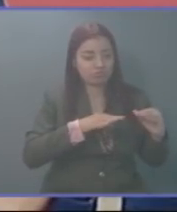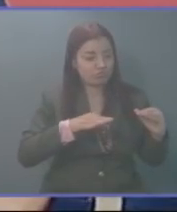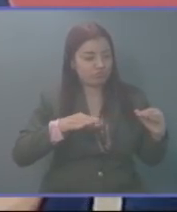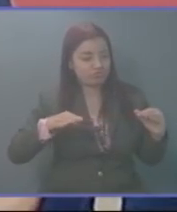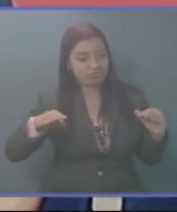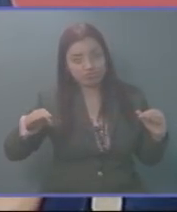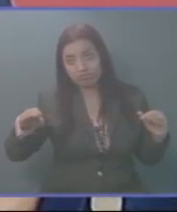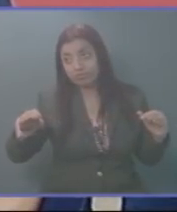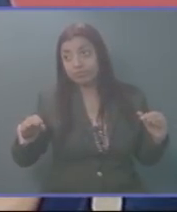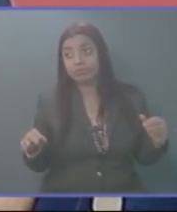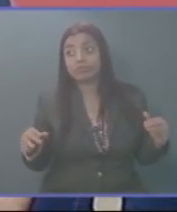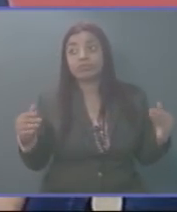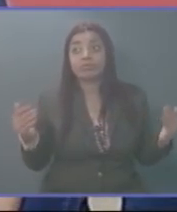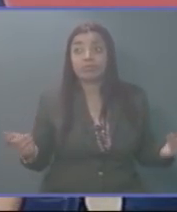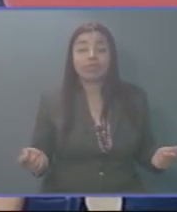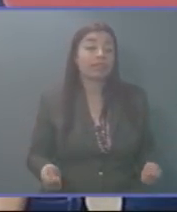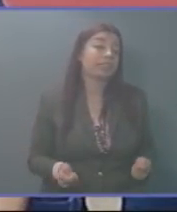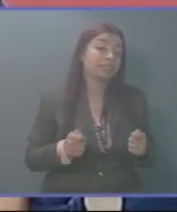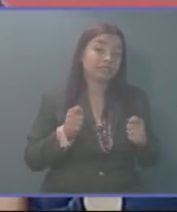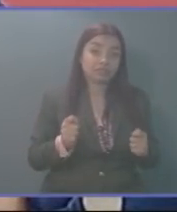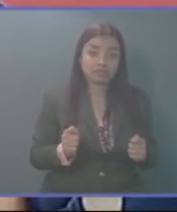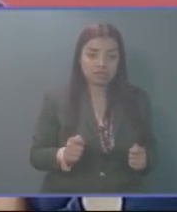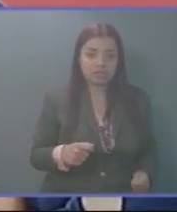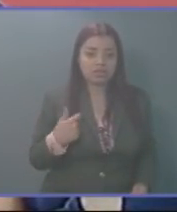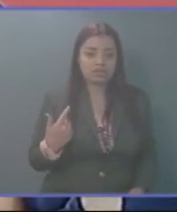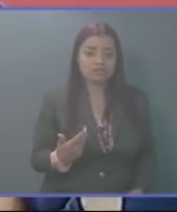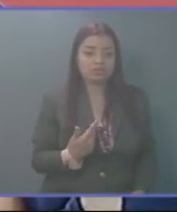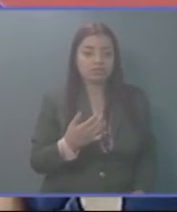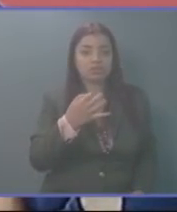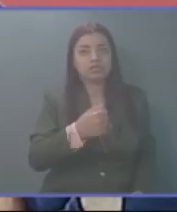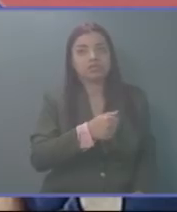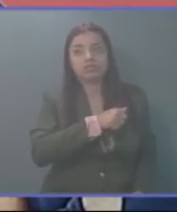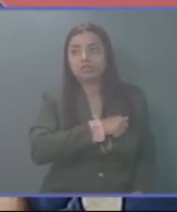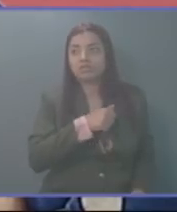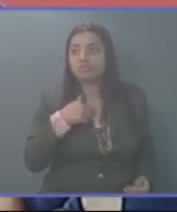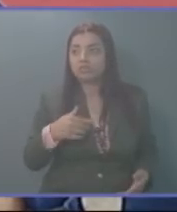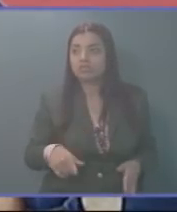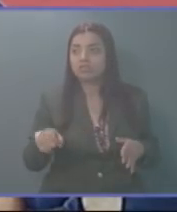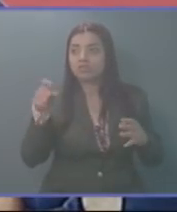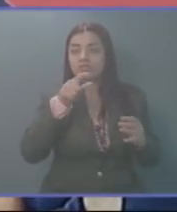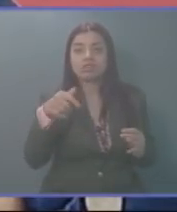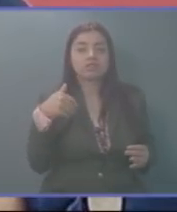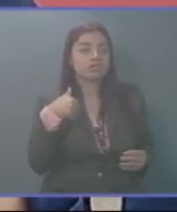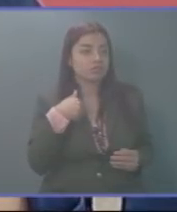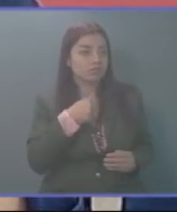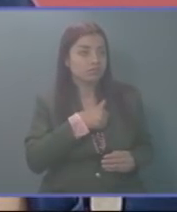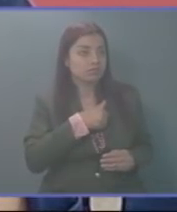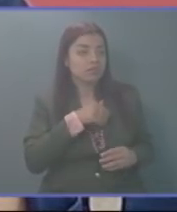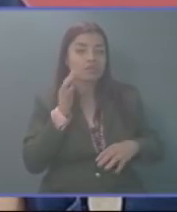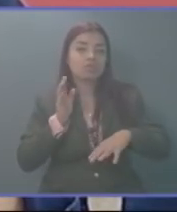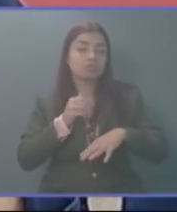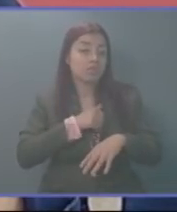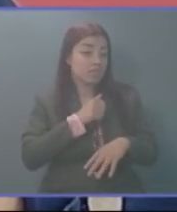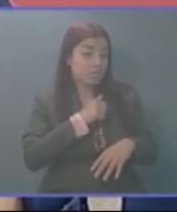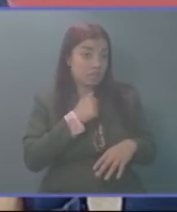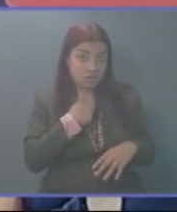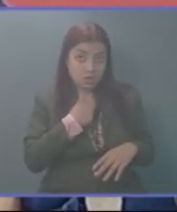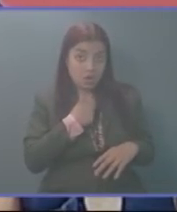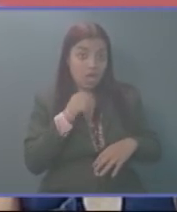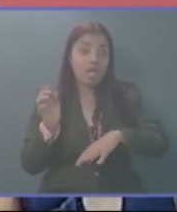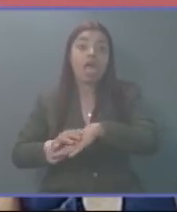2020. Entonces, hubiera sido una irresponsabilidad de la administración llamar emergencia